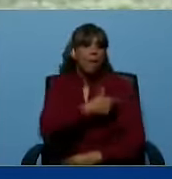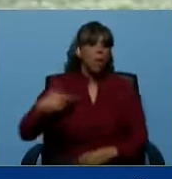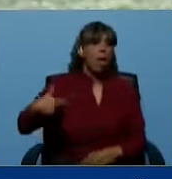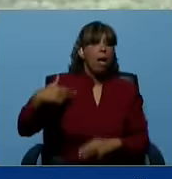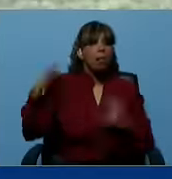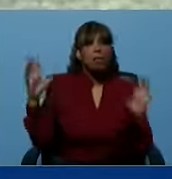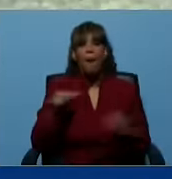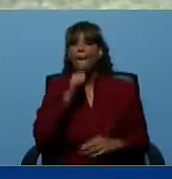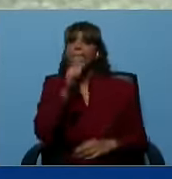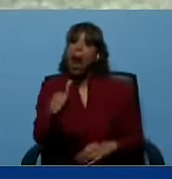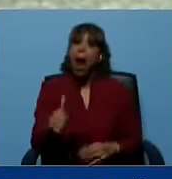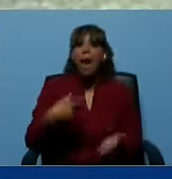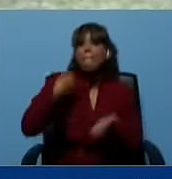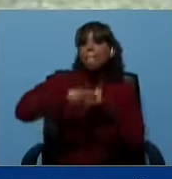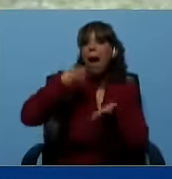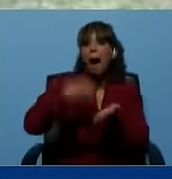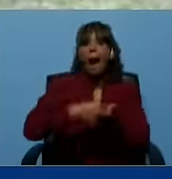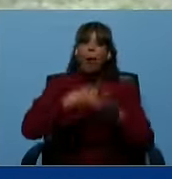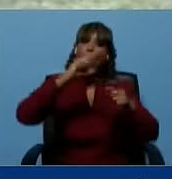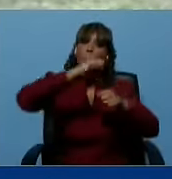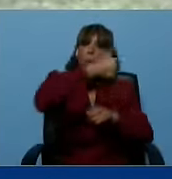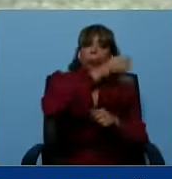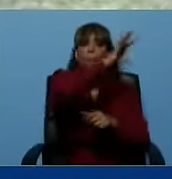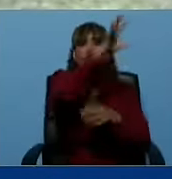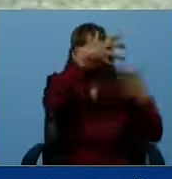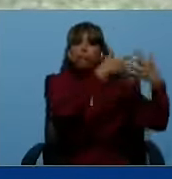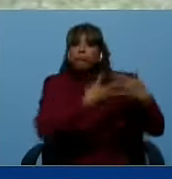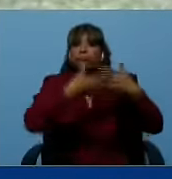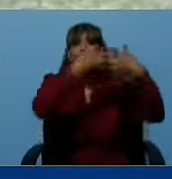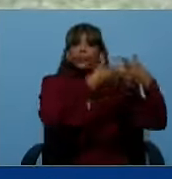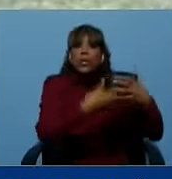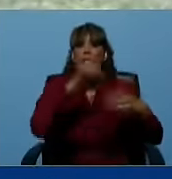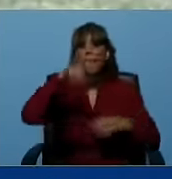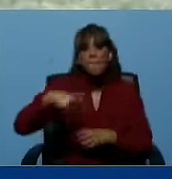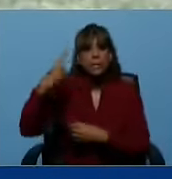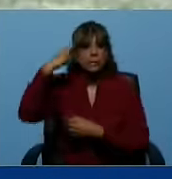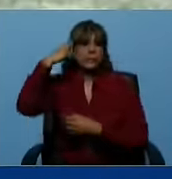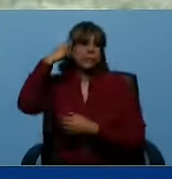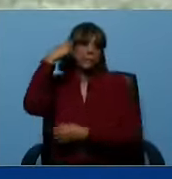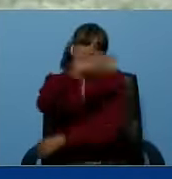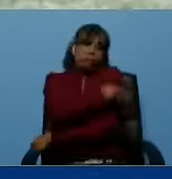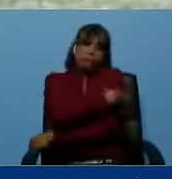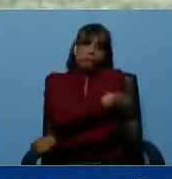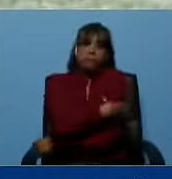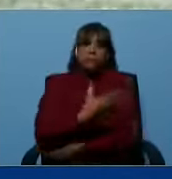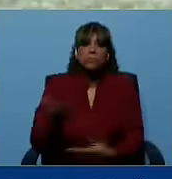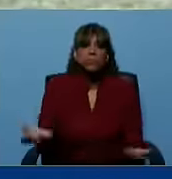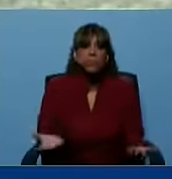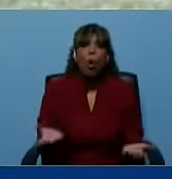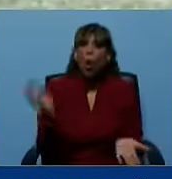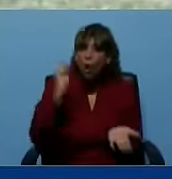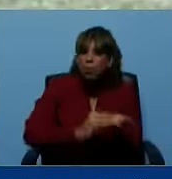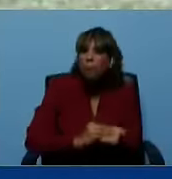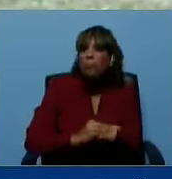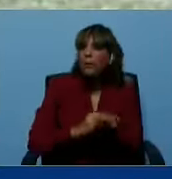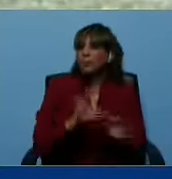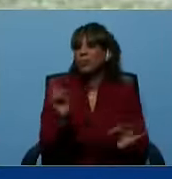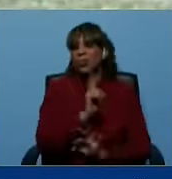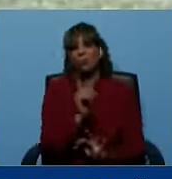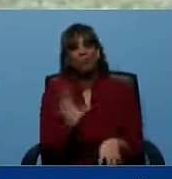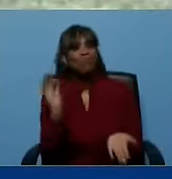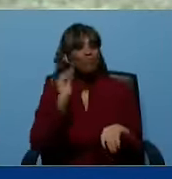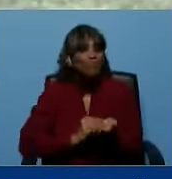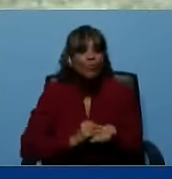terroristas pagados y financiados por Estados Unidos y por el fascismo aquí? No pasarán. No